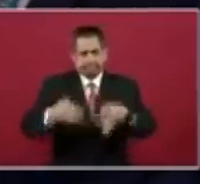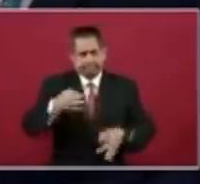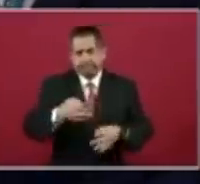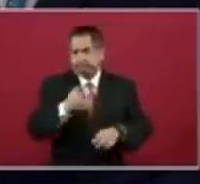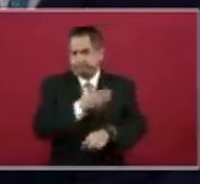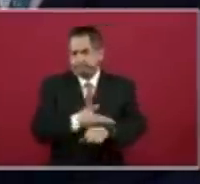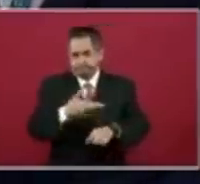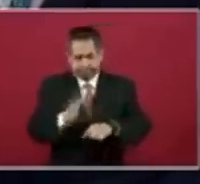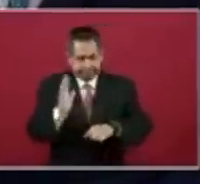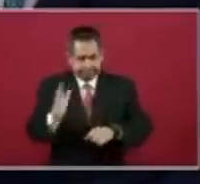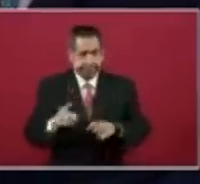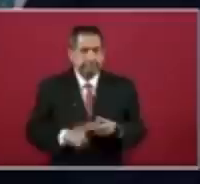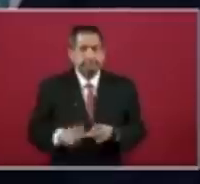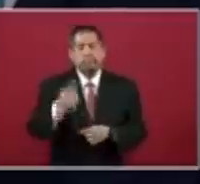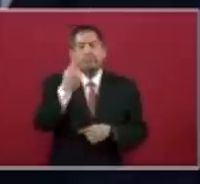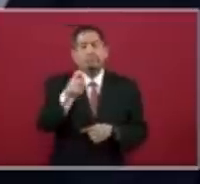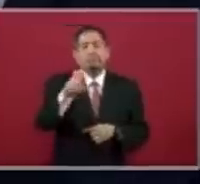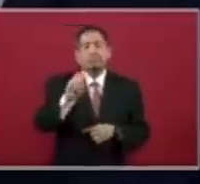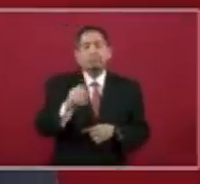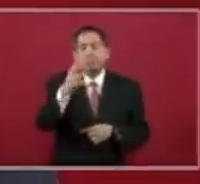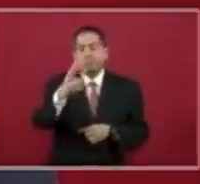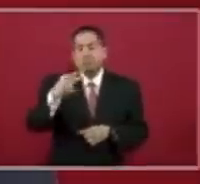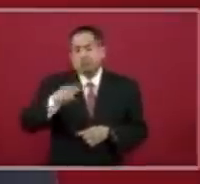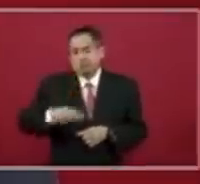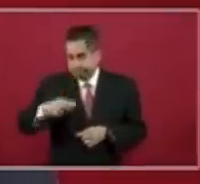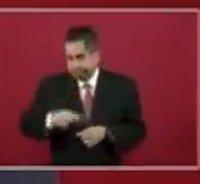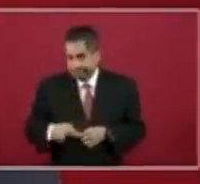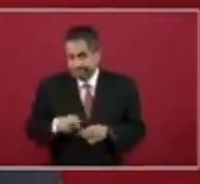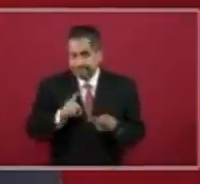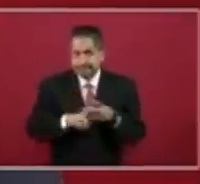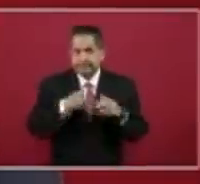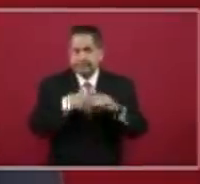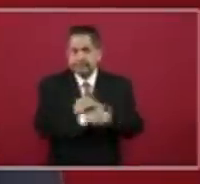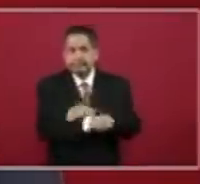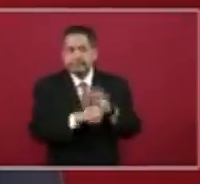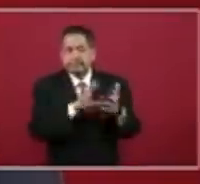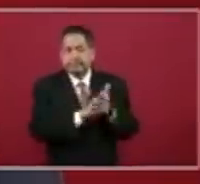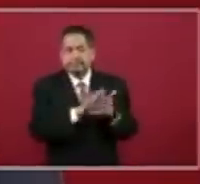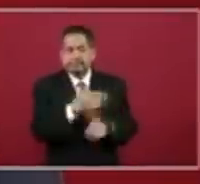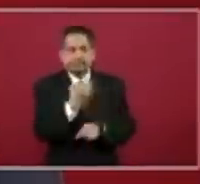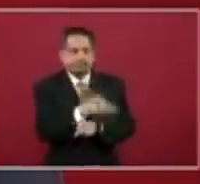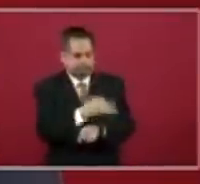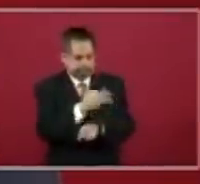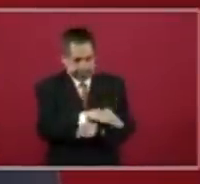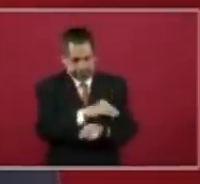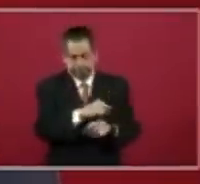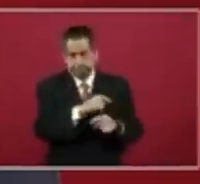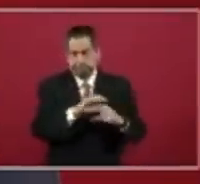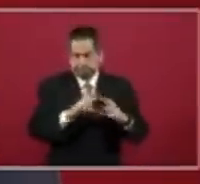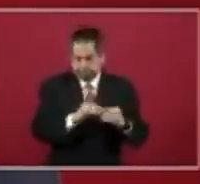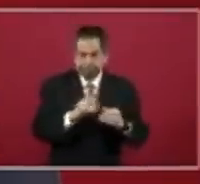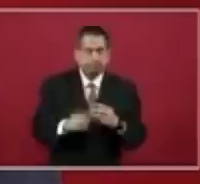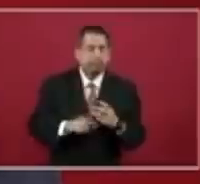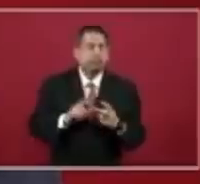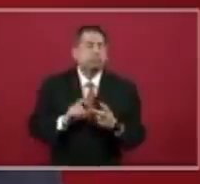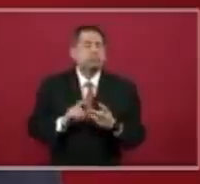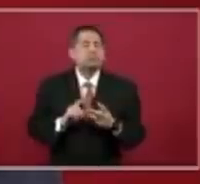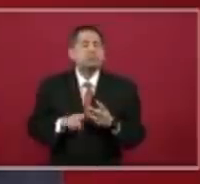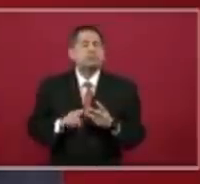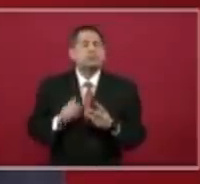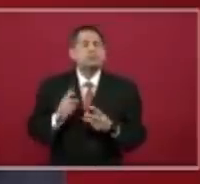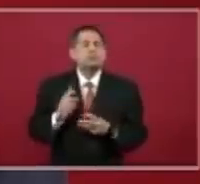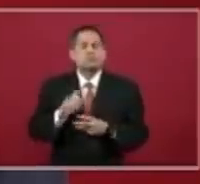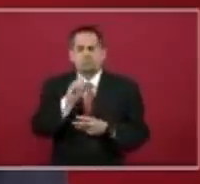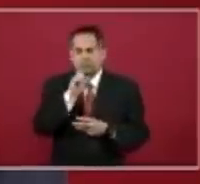Hay 104 sujetos a prisión preventiva. Se han